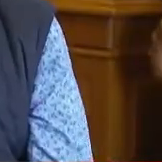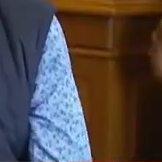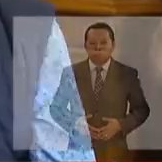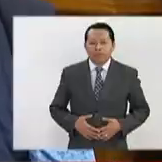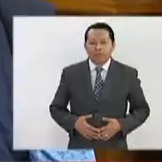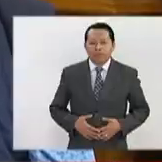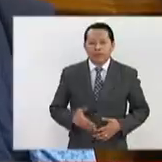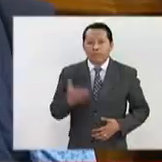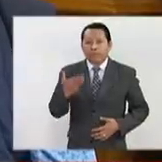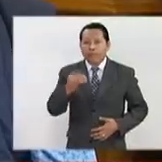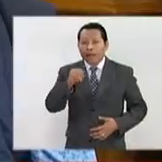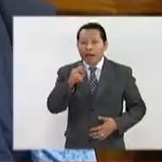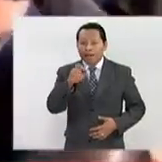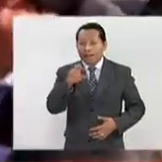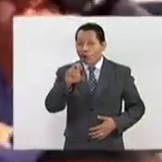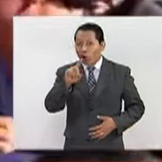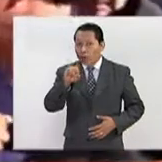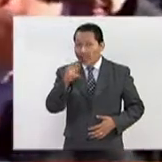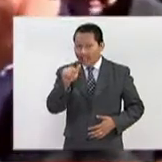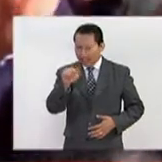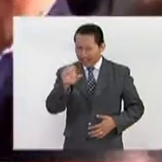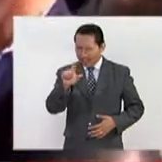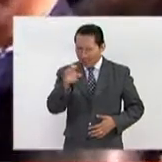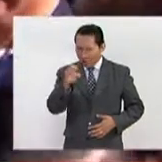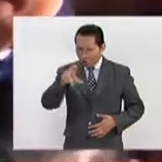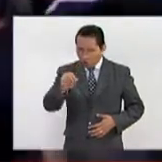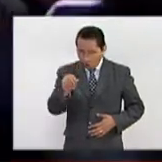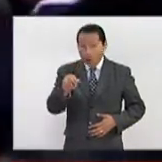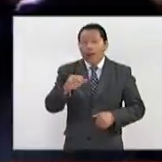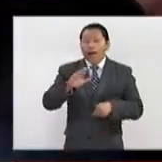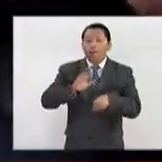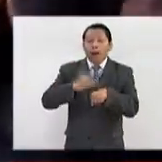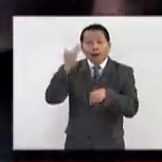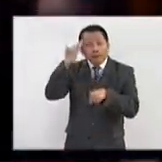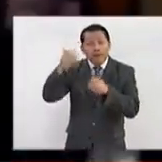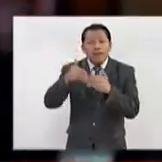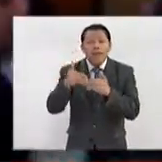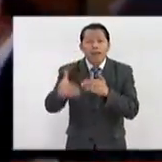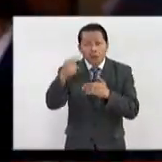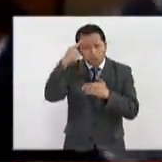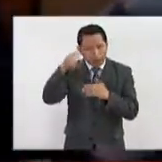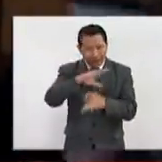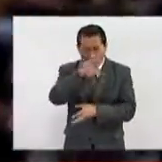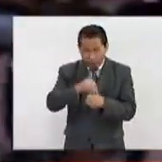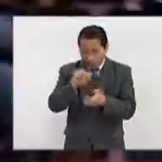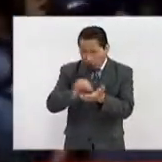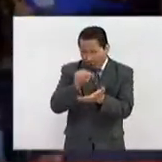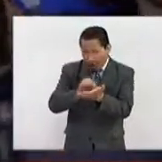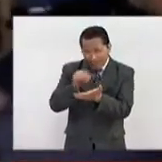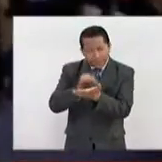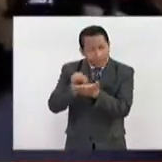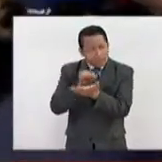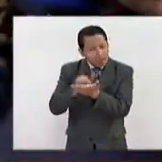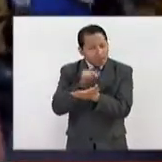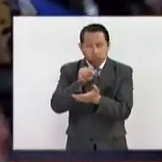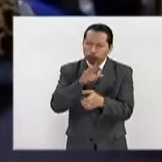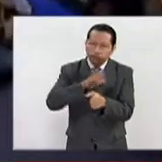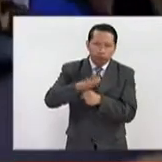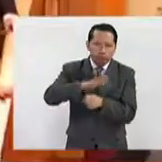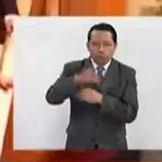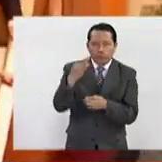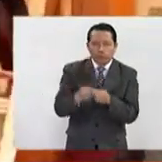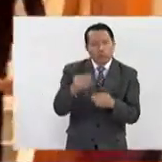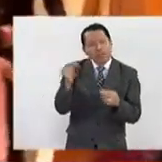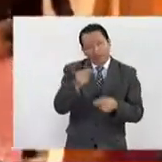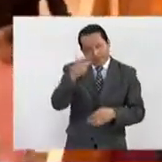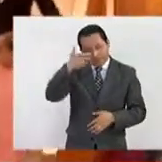Pide Jaime Rodríguez el Bronco ampliar el plazo para completar las 866,000 firmas que se necesitan para las candidaturas